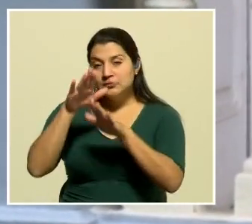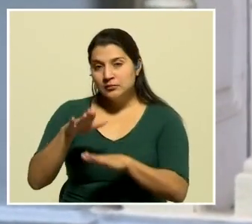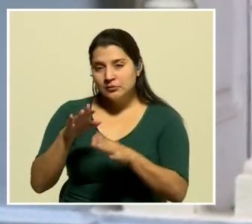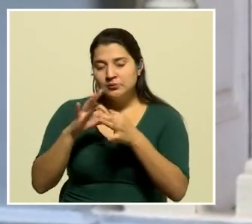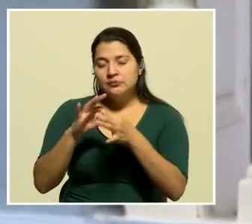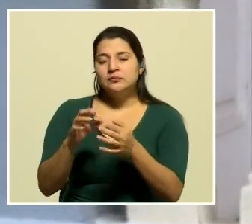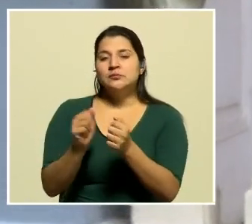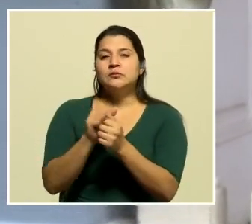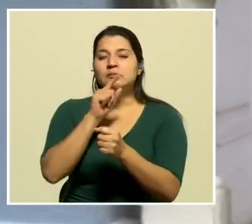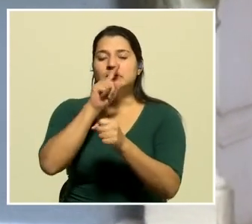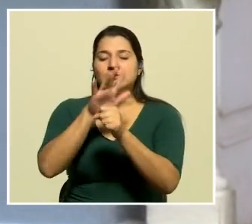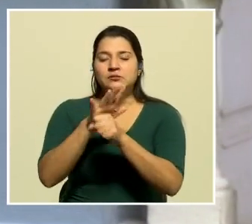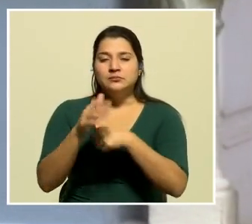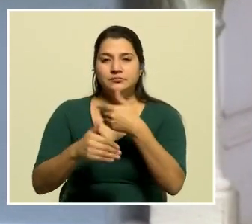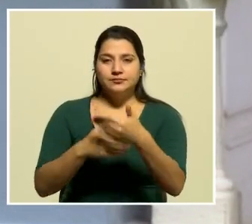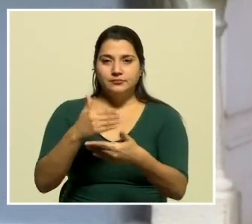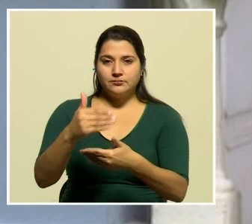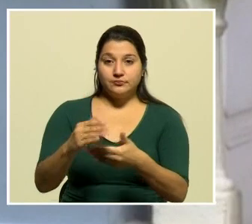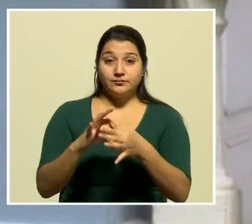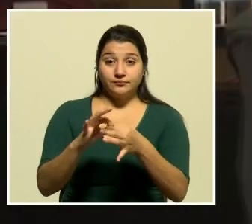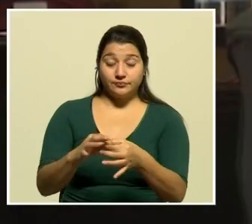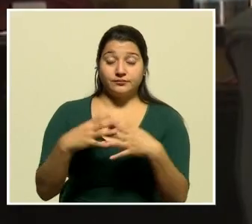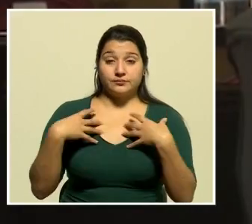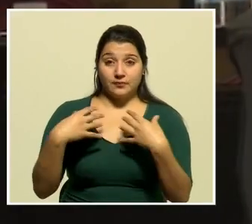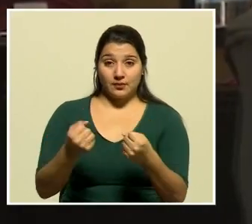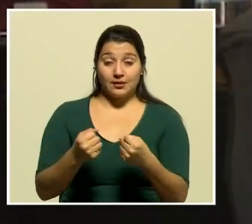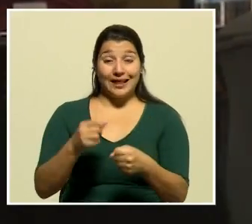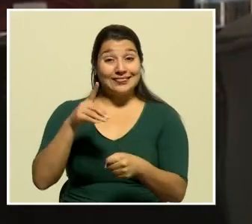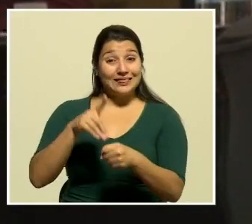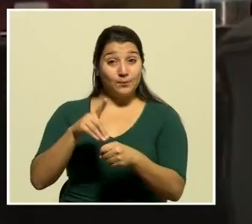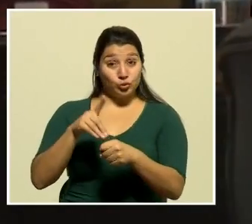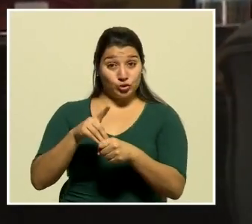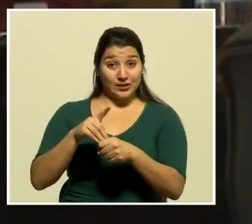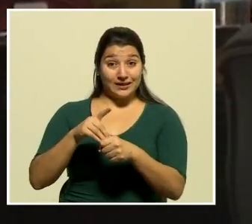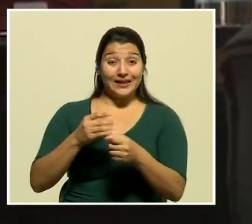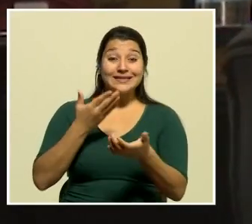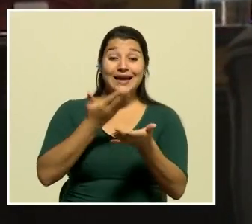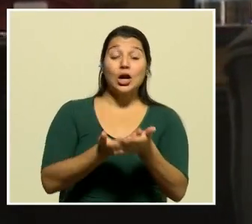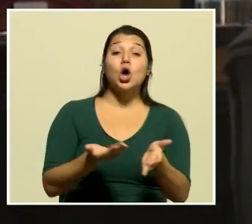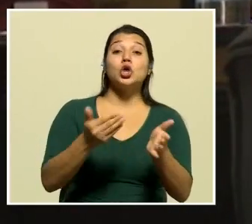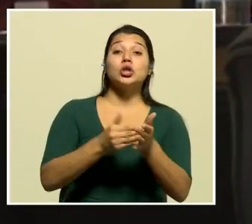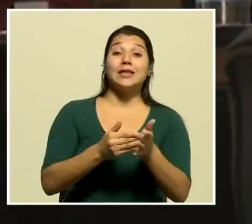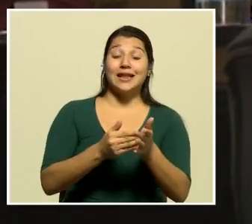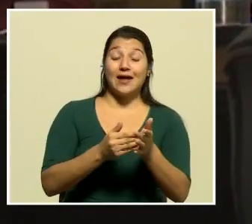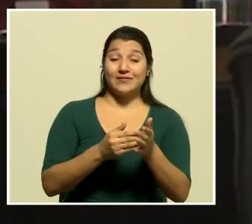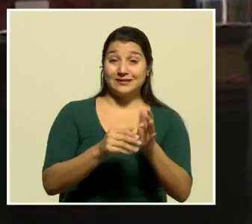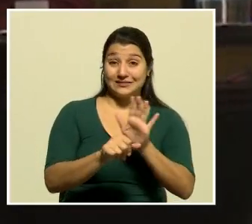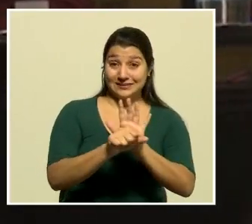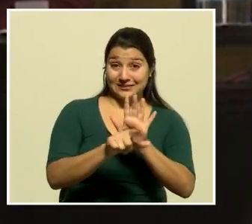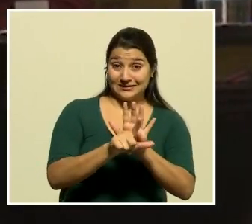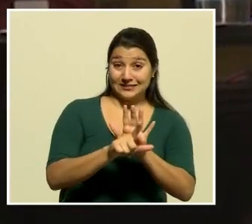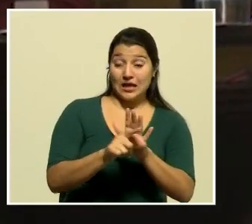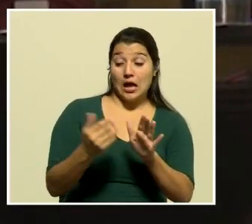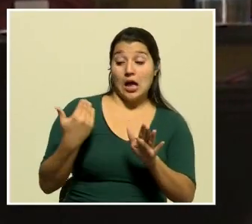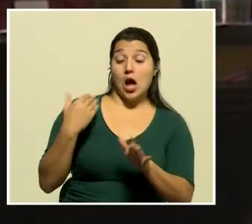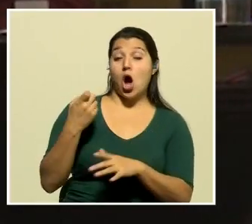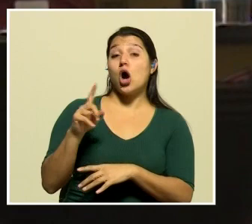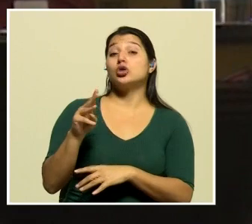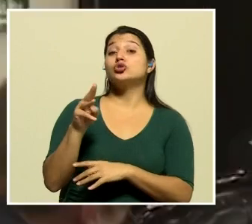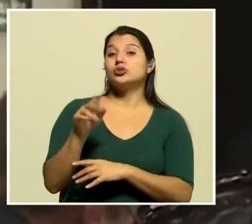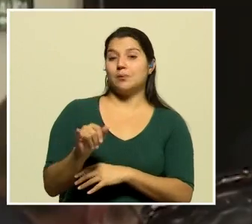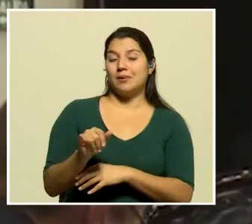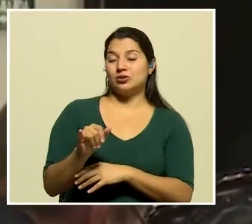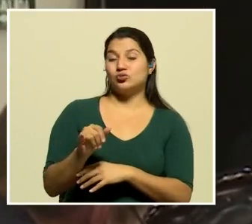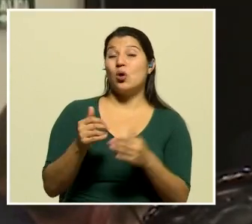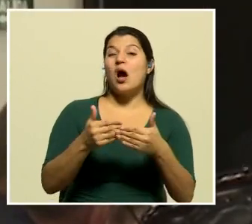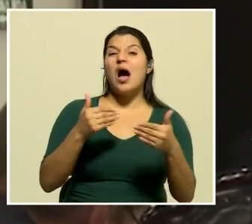al cumplimiento del protocolo sanitario. Los diputados regresaron a la sede del plenario el pasado 11 de mayo, luego de sesionar en